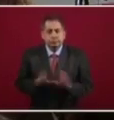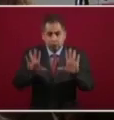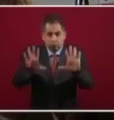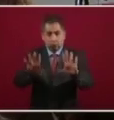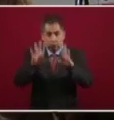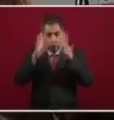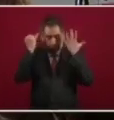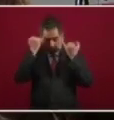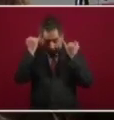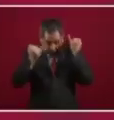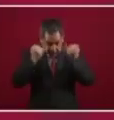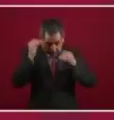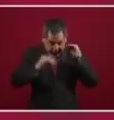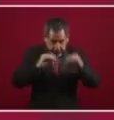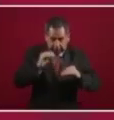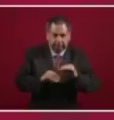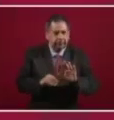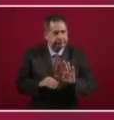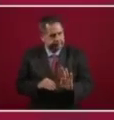rápidos,